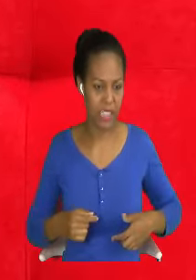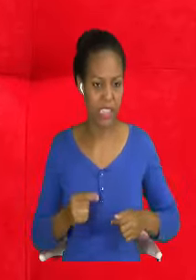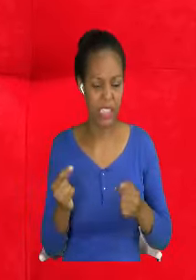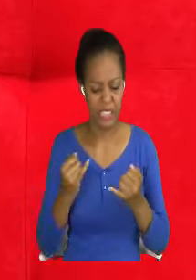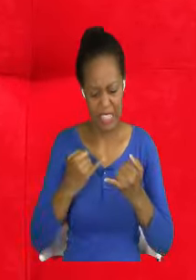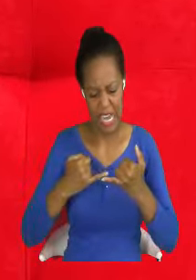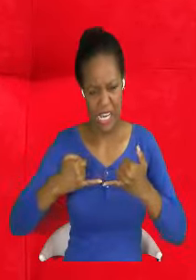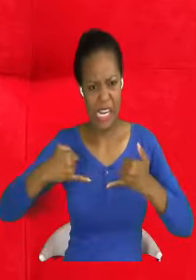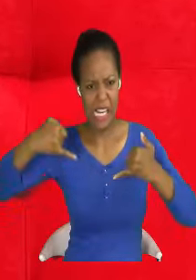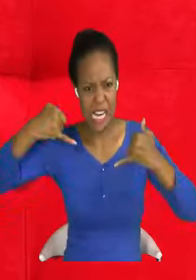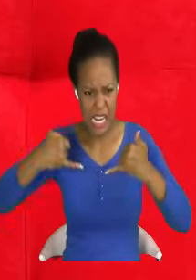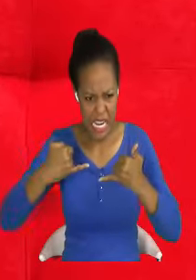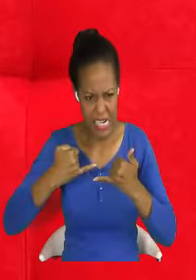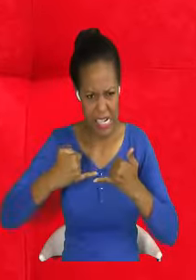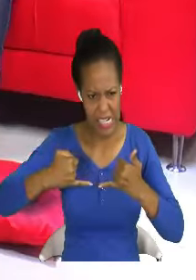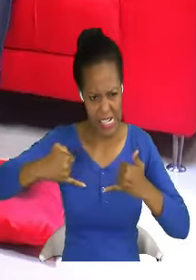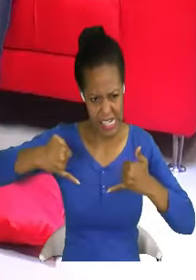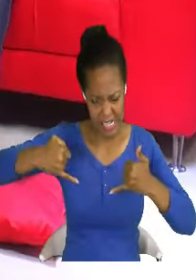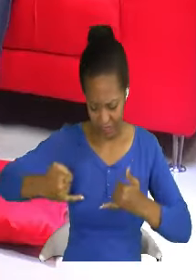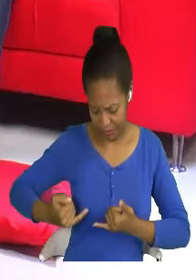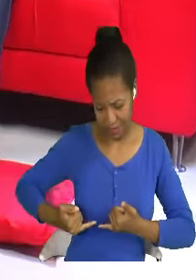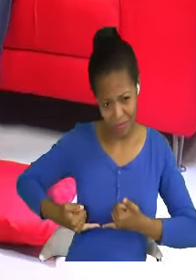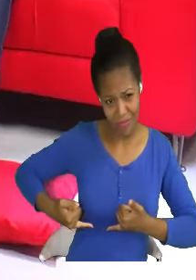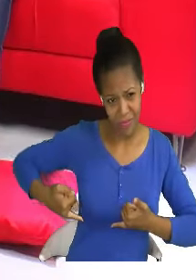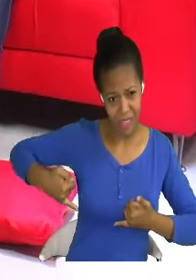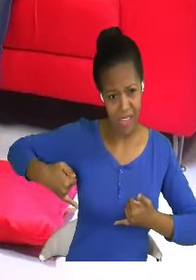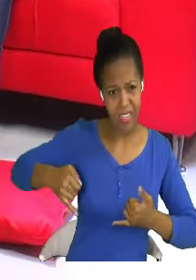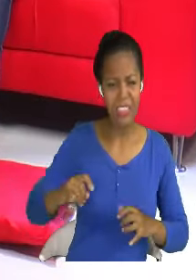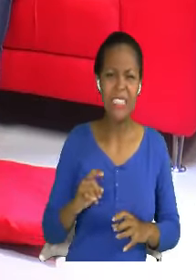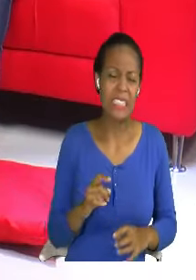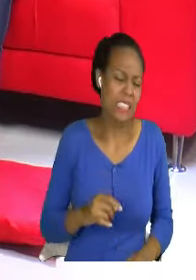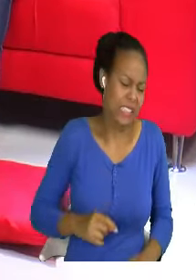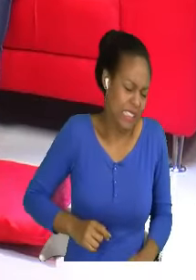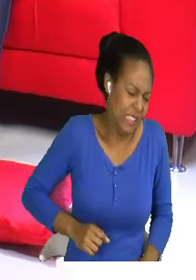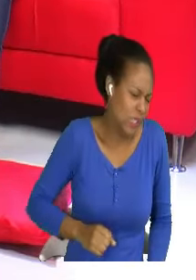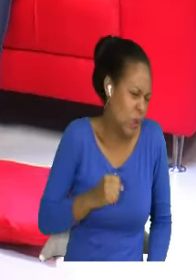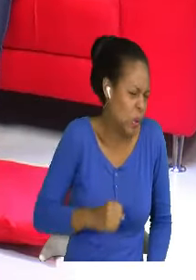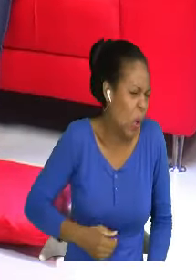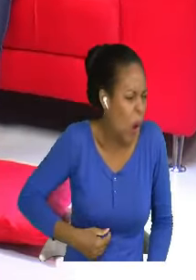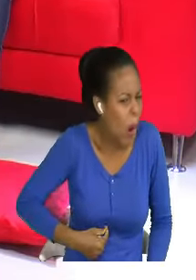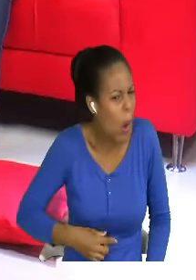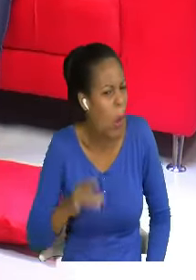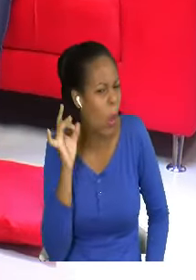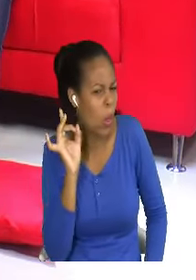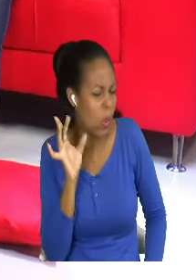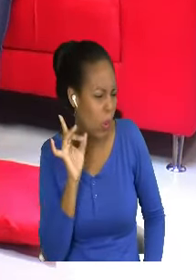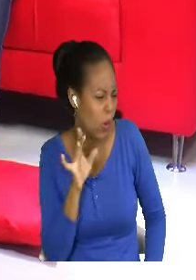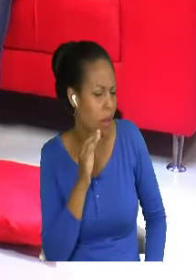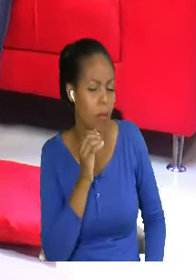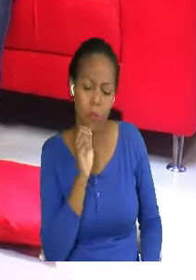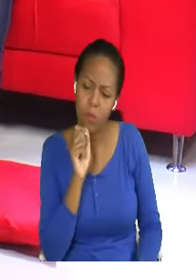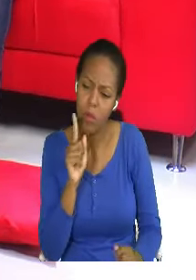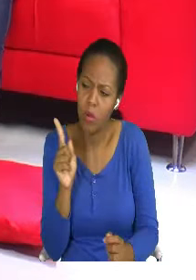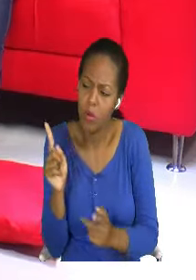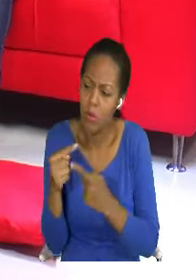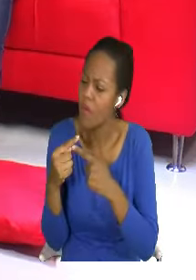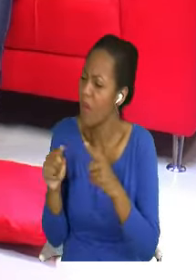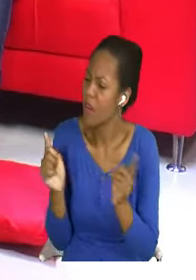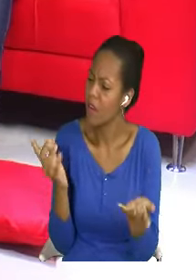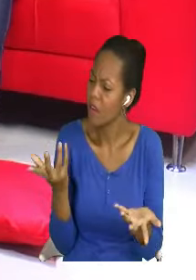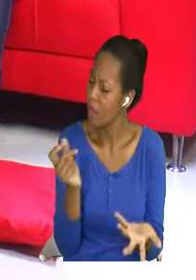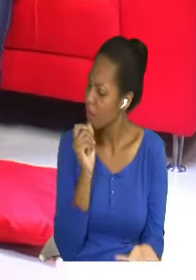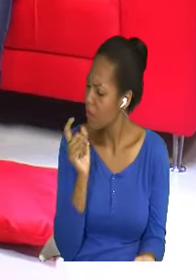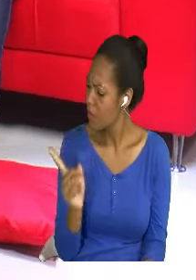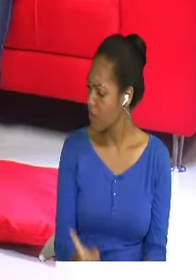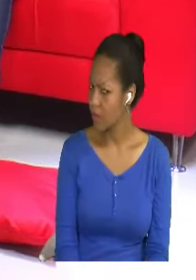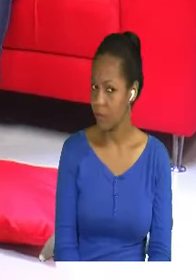varillas y todo eso. ¿Qué marca la diferencia en la Petit Coquette de cualquier otra tienda de lencería? Bueno,